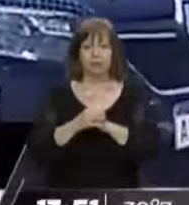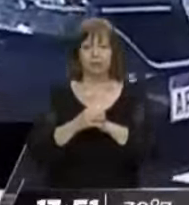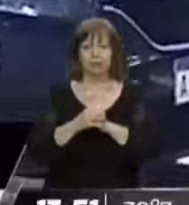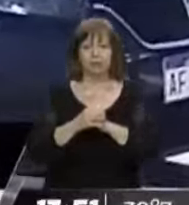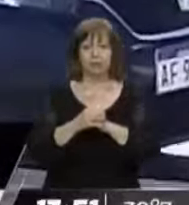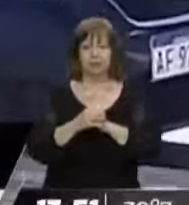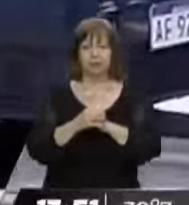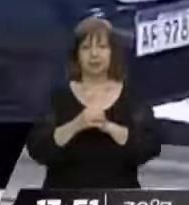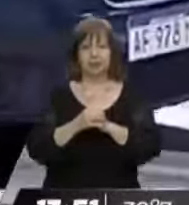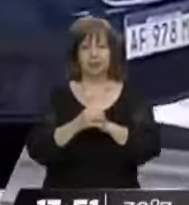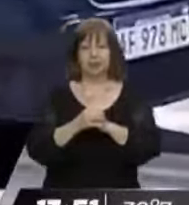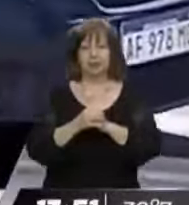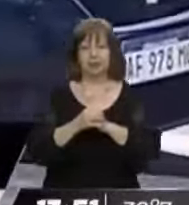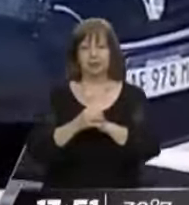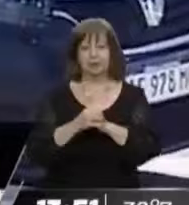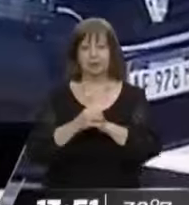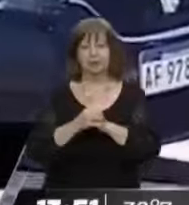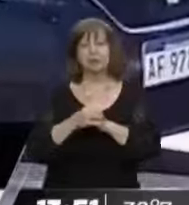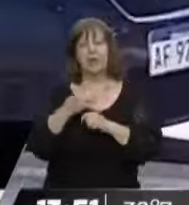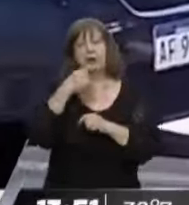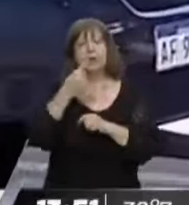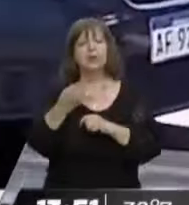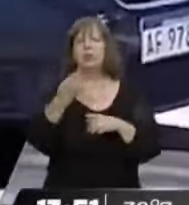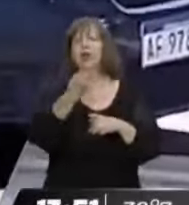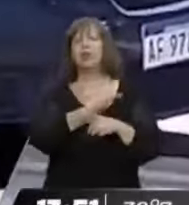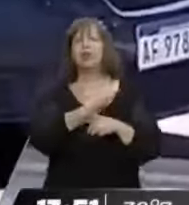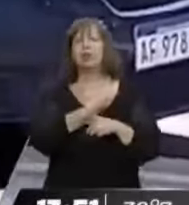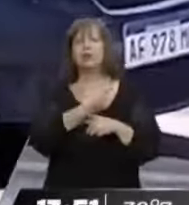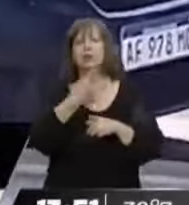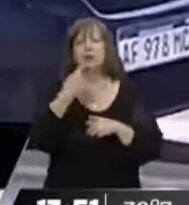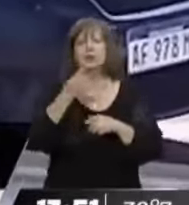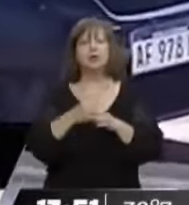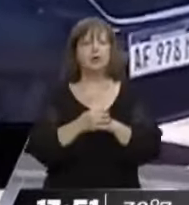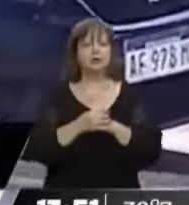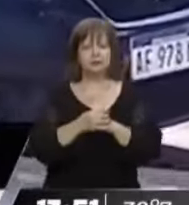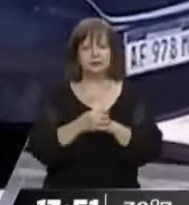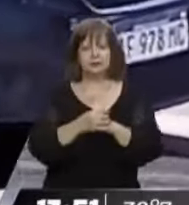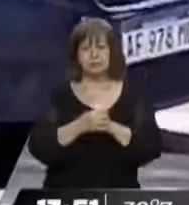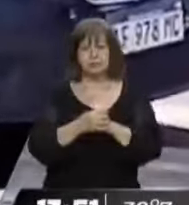prendiéndose a esta hora a la pantalla del 7? Exactamente sí. El lugar.